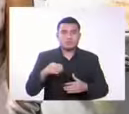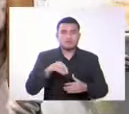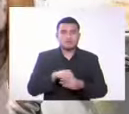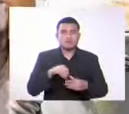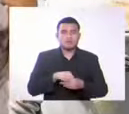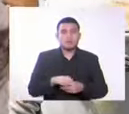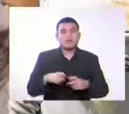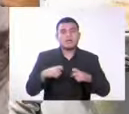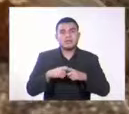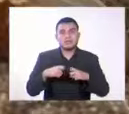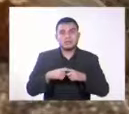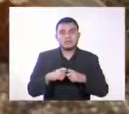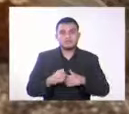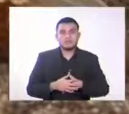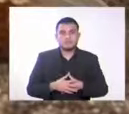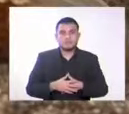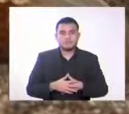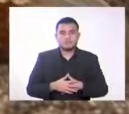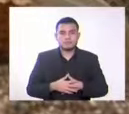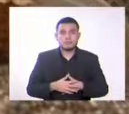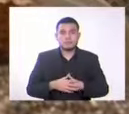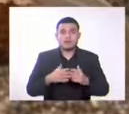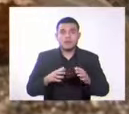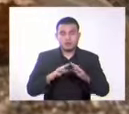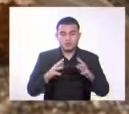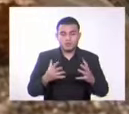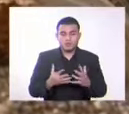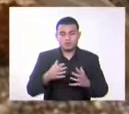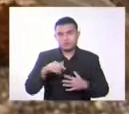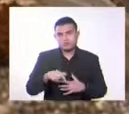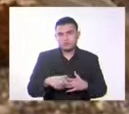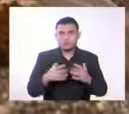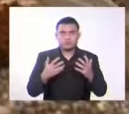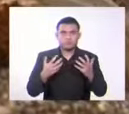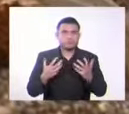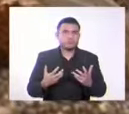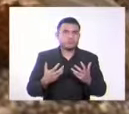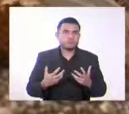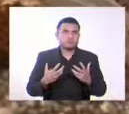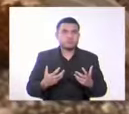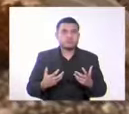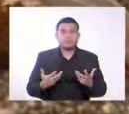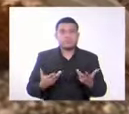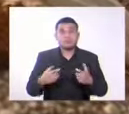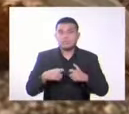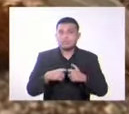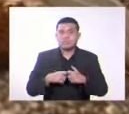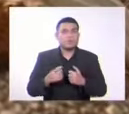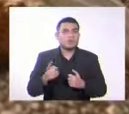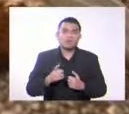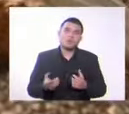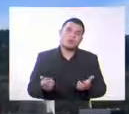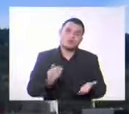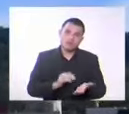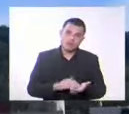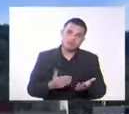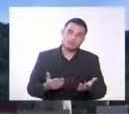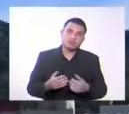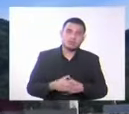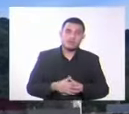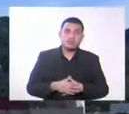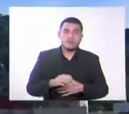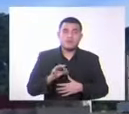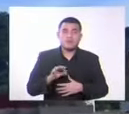la energía. Aunque el mundo moderno consume principalmente energías no renovables de origen fósil,